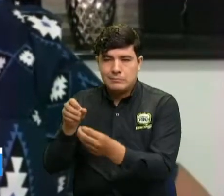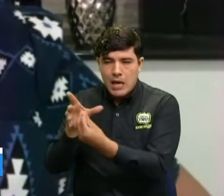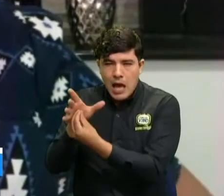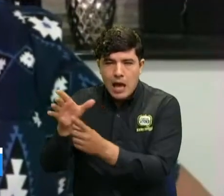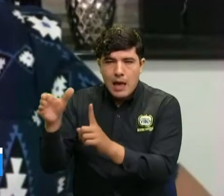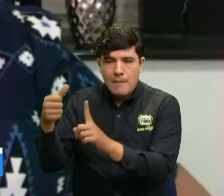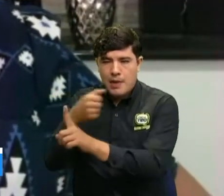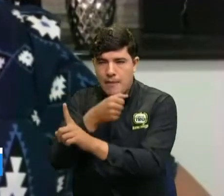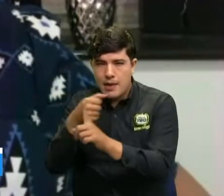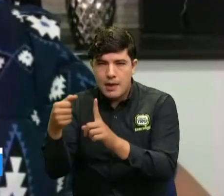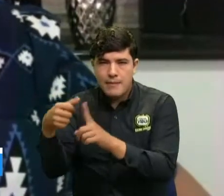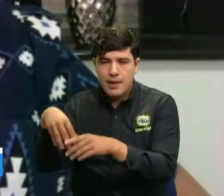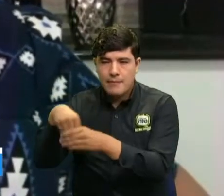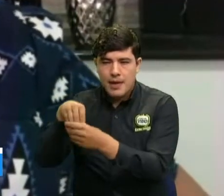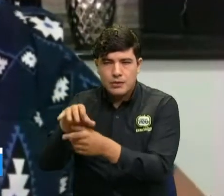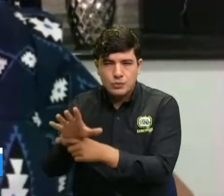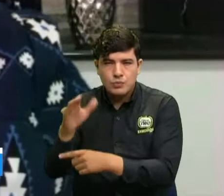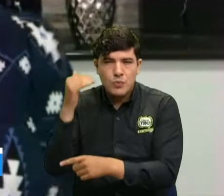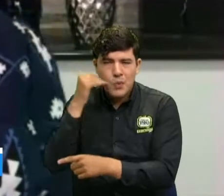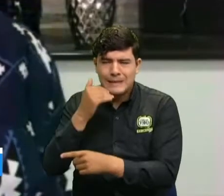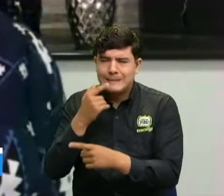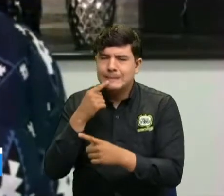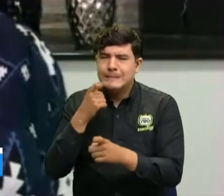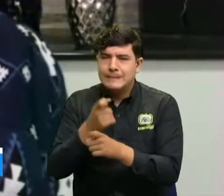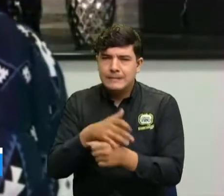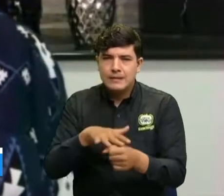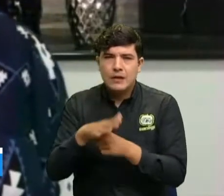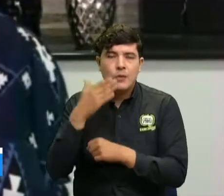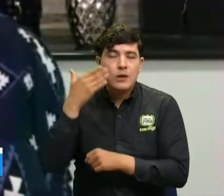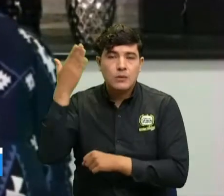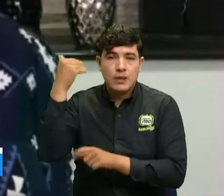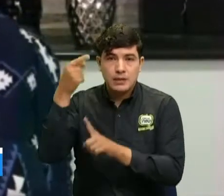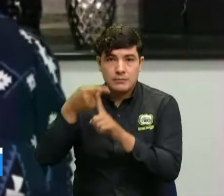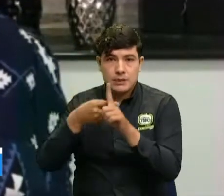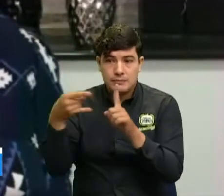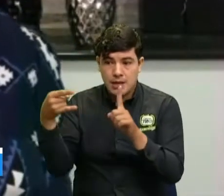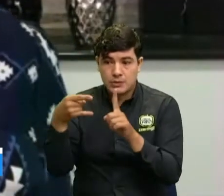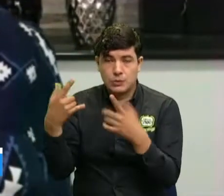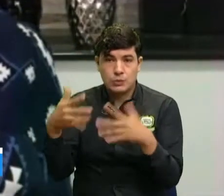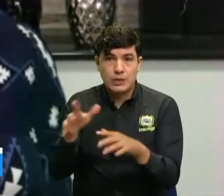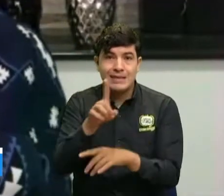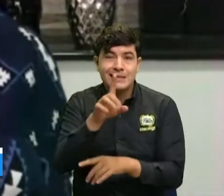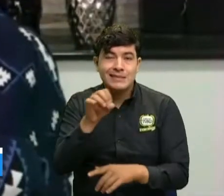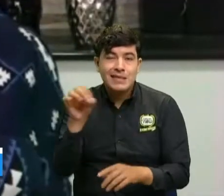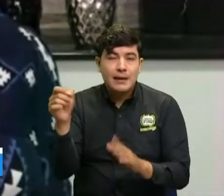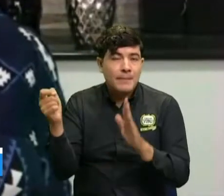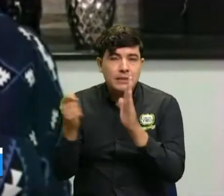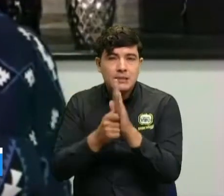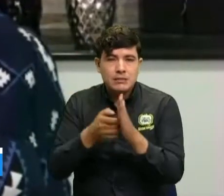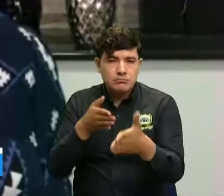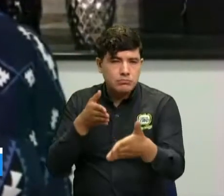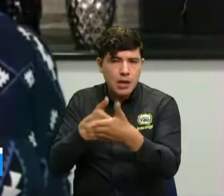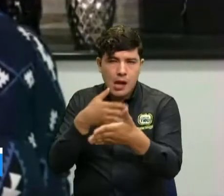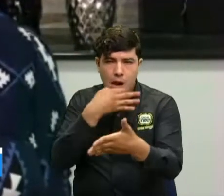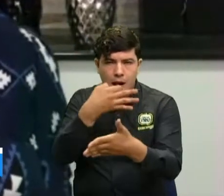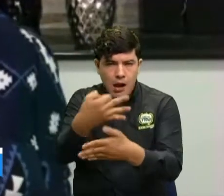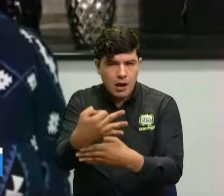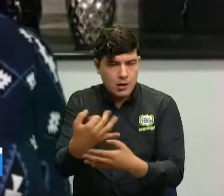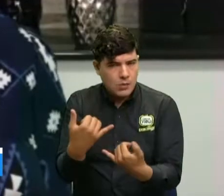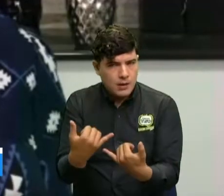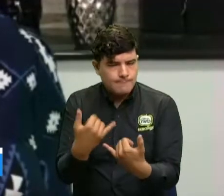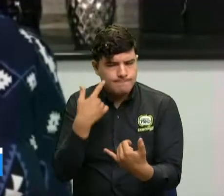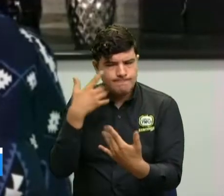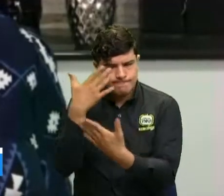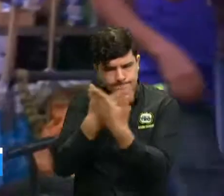100 denuncias, por eso representantes y asociaciones que protegen los derechos de las mujeres ponen la lupa en el actuar de las